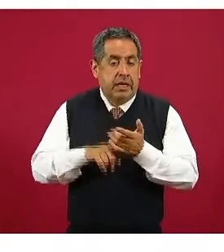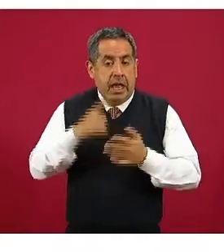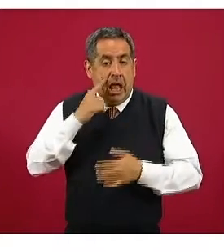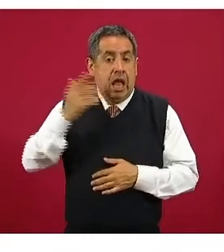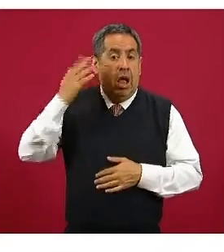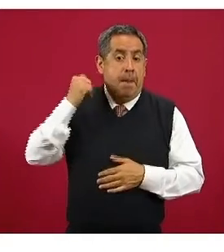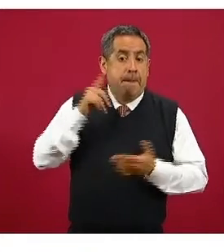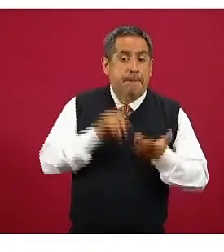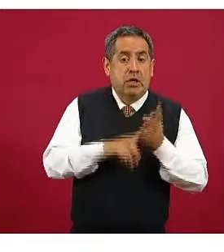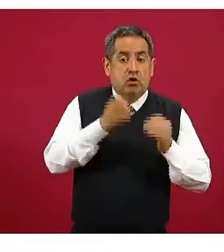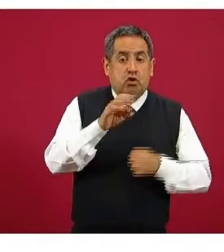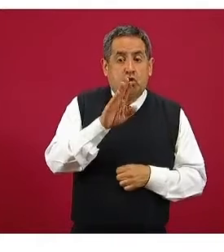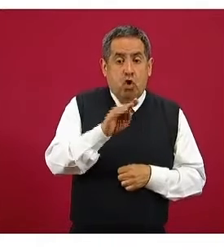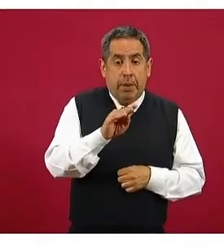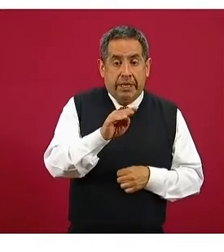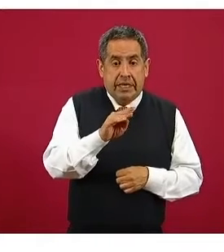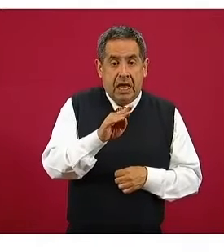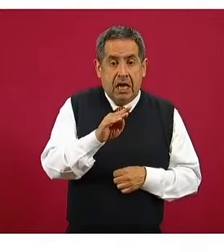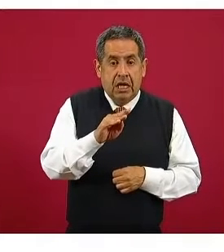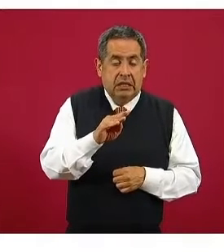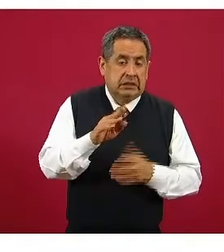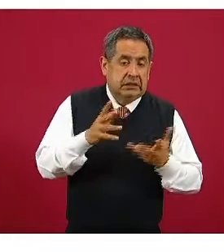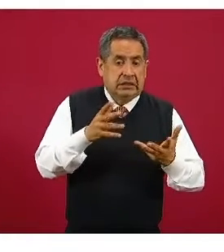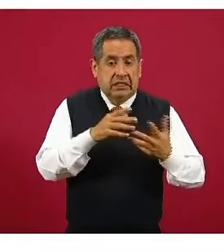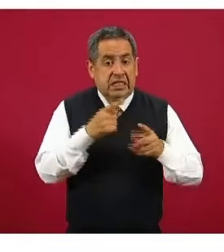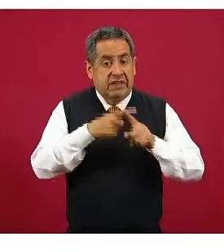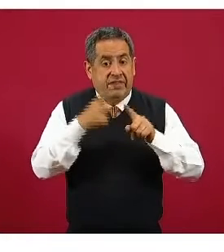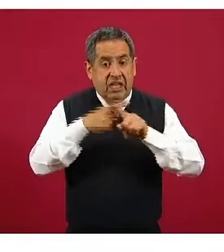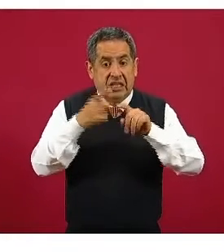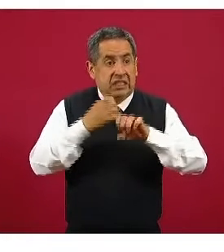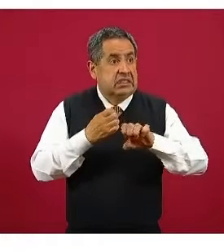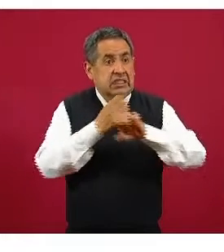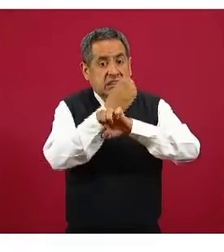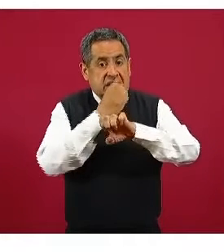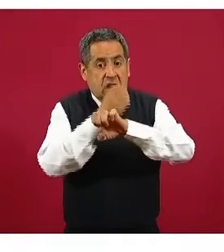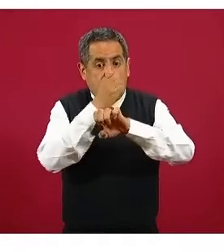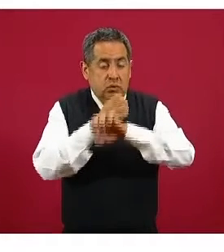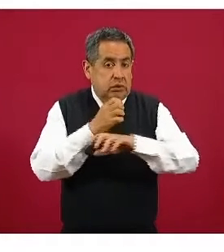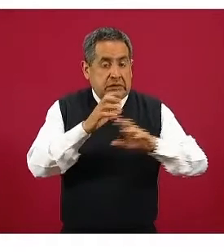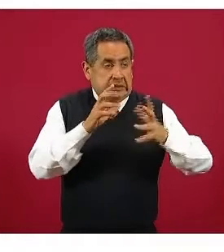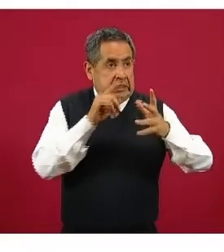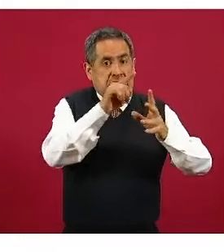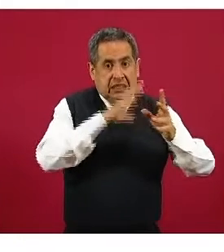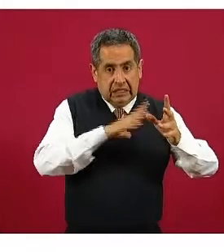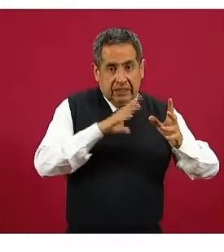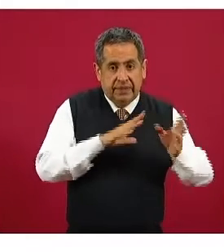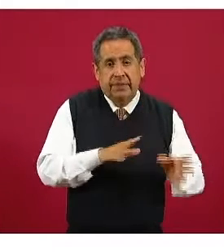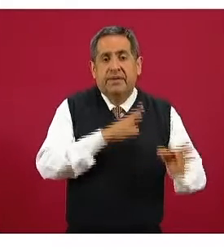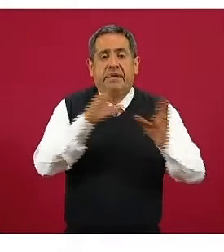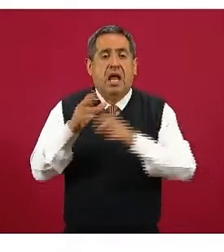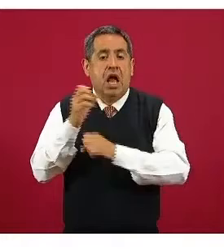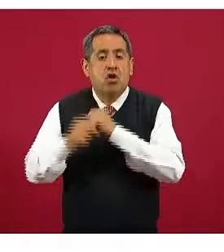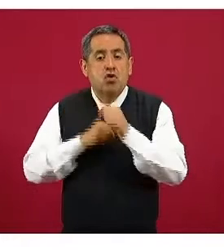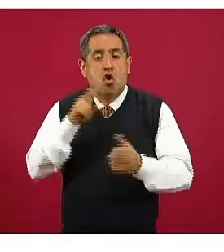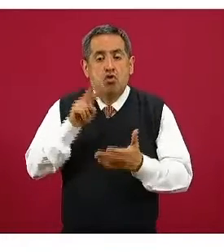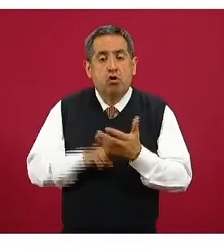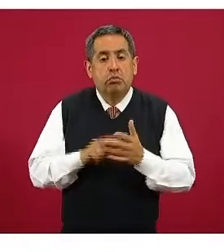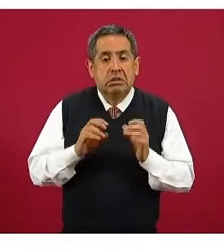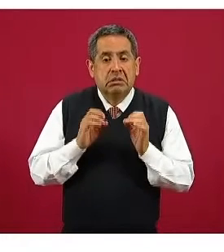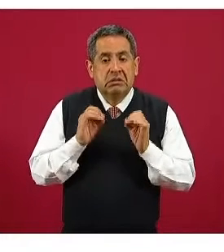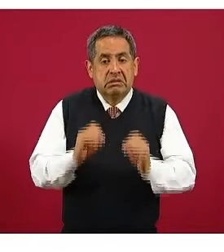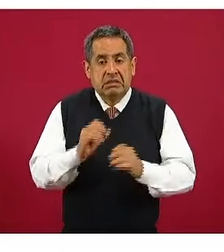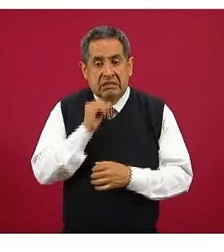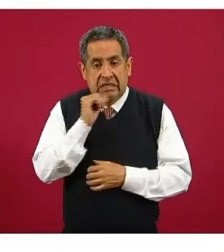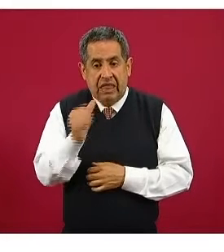en 1990, 60 casos en varios estados de la República. Después en el 2000